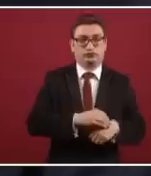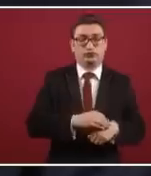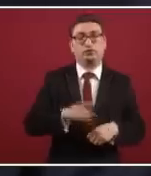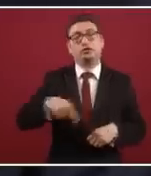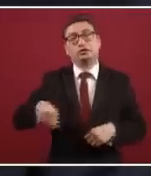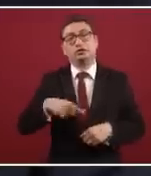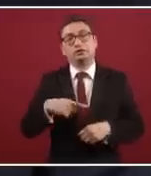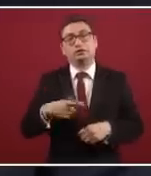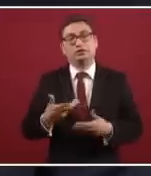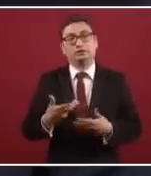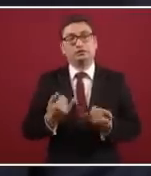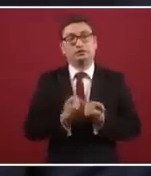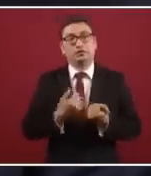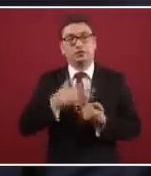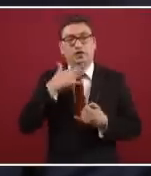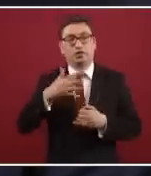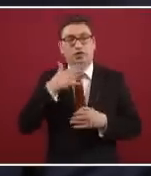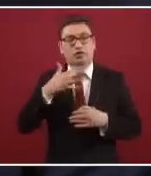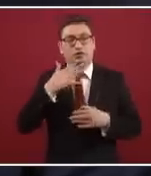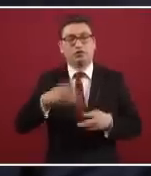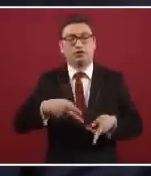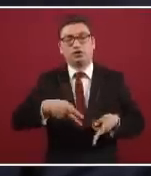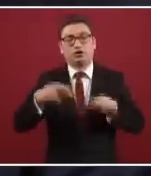seguía la robadera